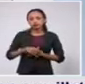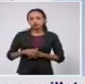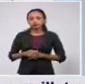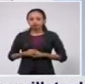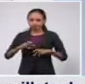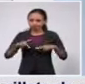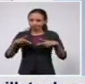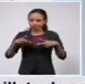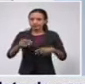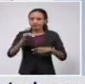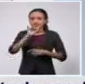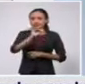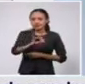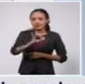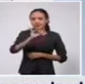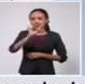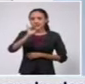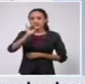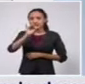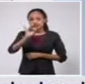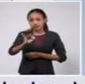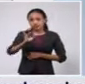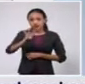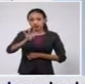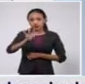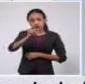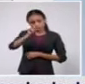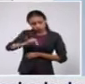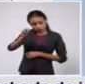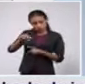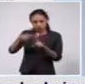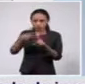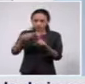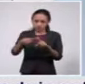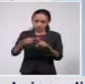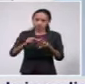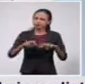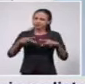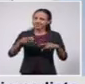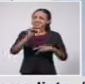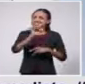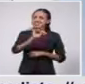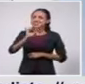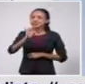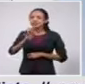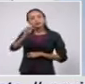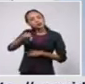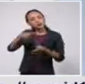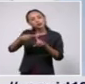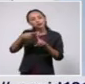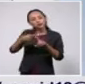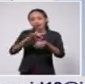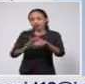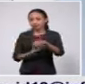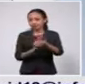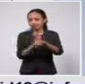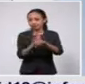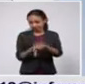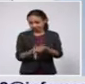774 personas positivas a la COVID, personas con